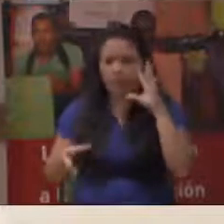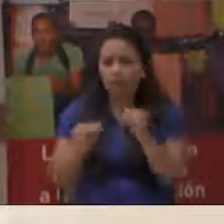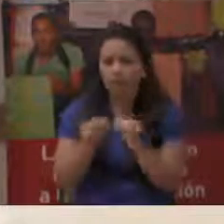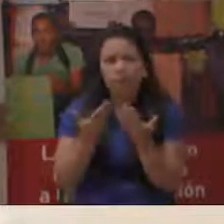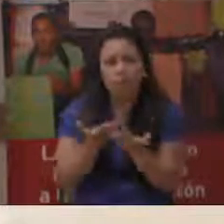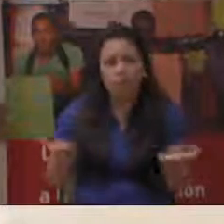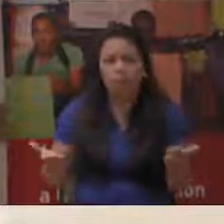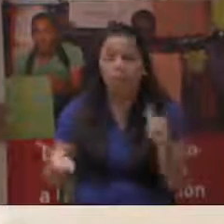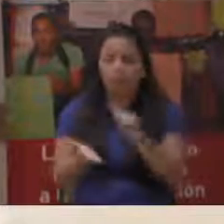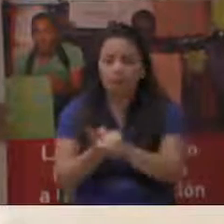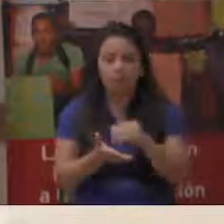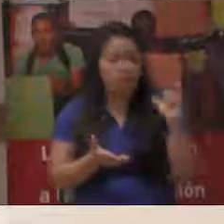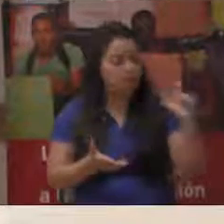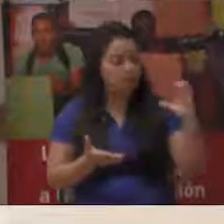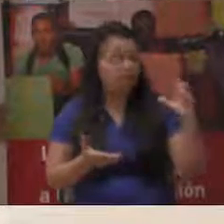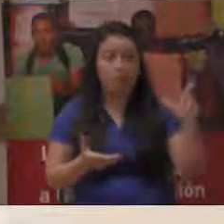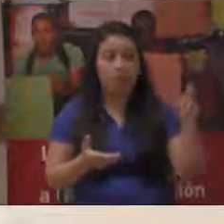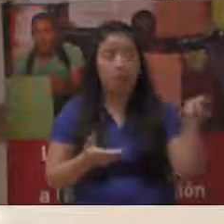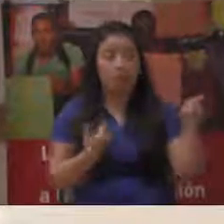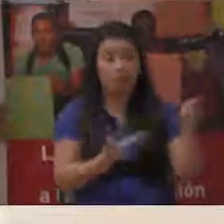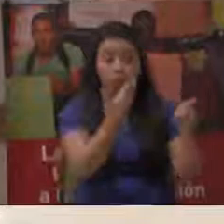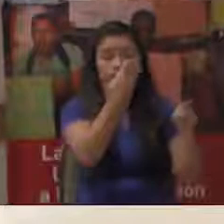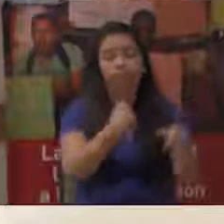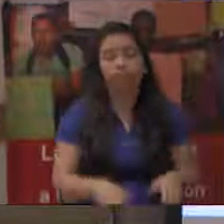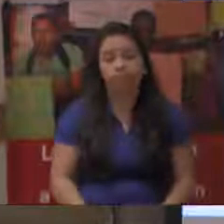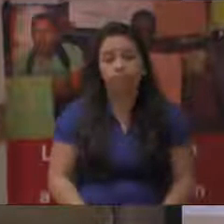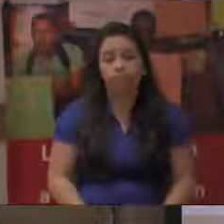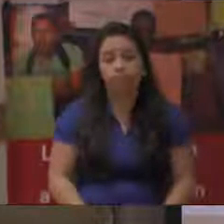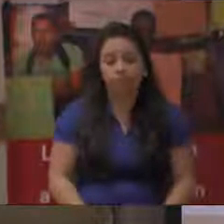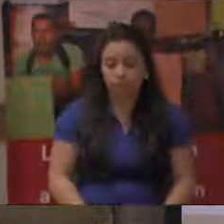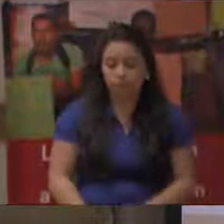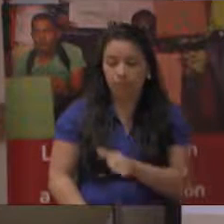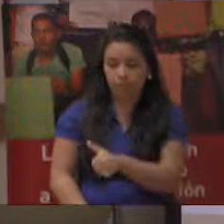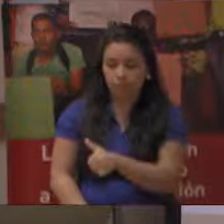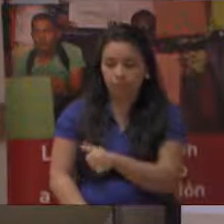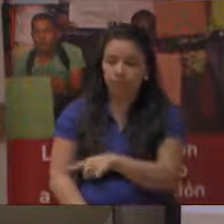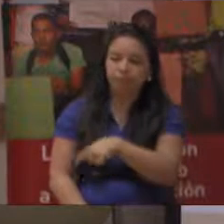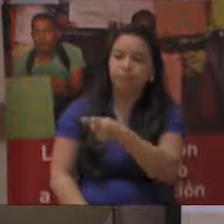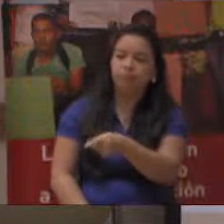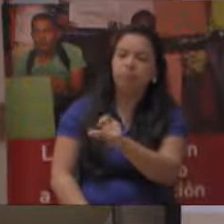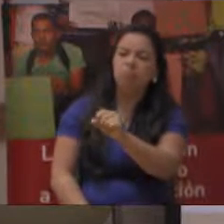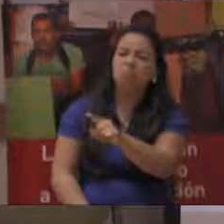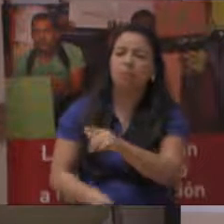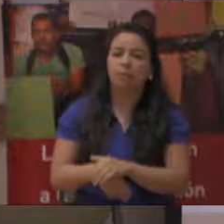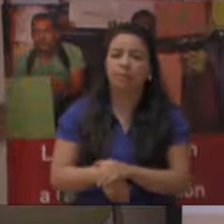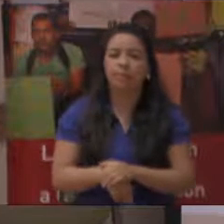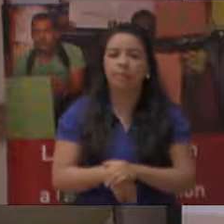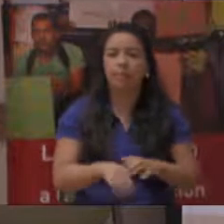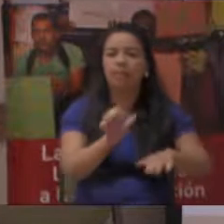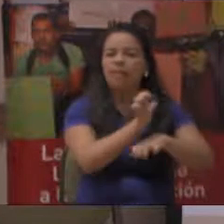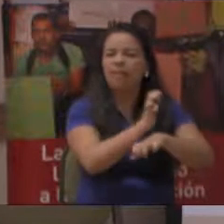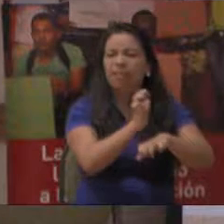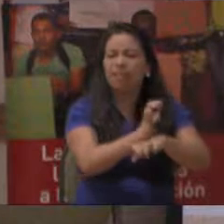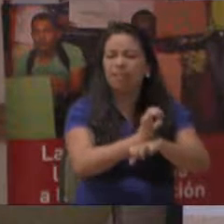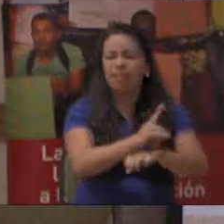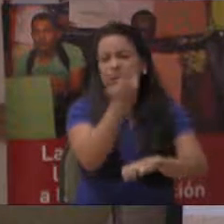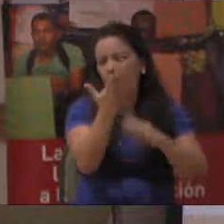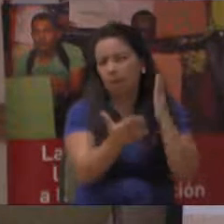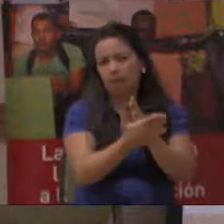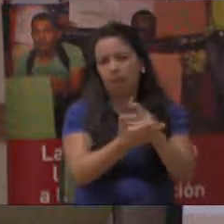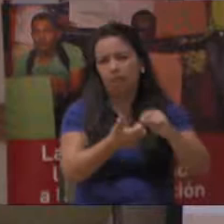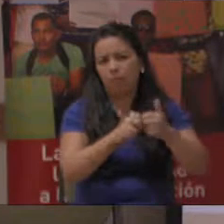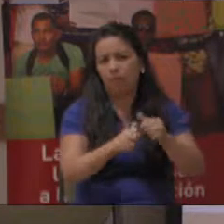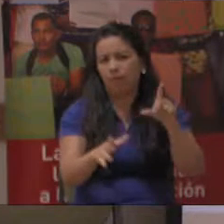agencia es el mejor instrumento para construir paz. Javier, ¿quién o qué entidad debe solucionar la problemática de la